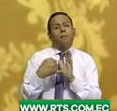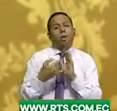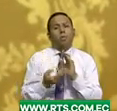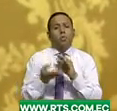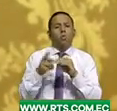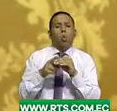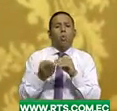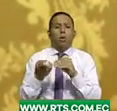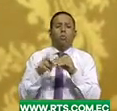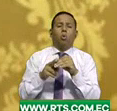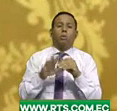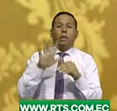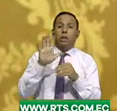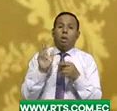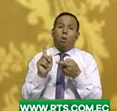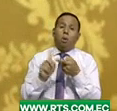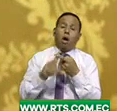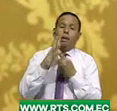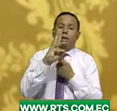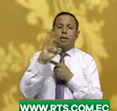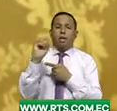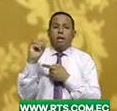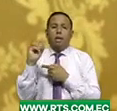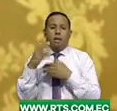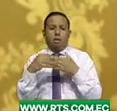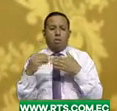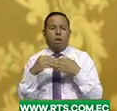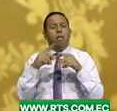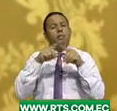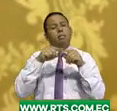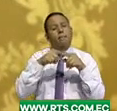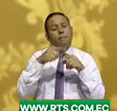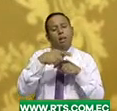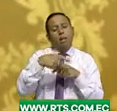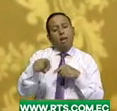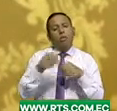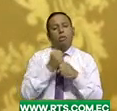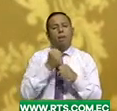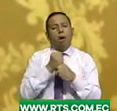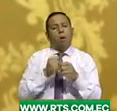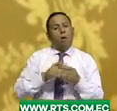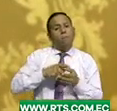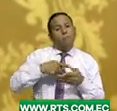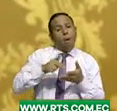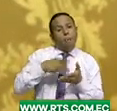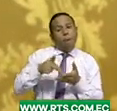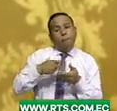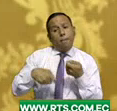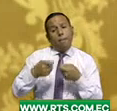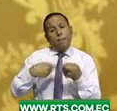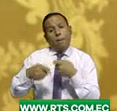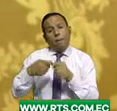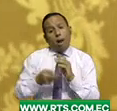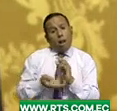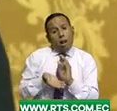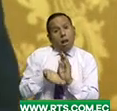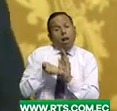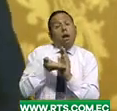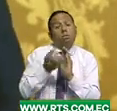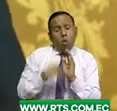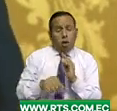desde 5 hasta 60 dólares, dependiendo de cómo va subiendo el ingreso. Luego